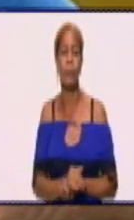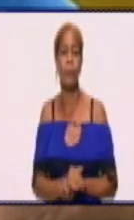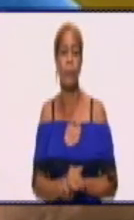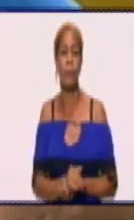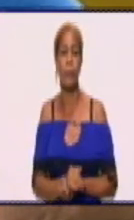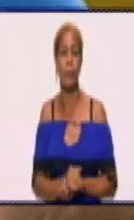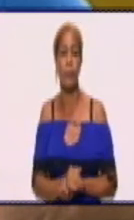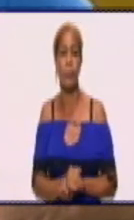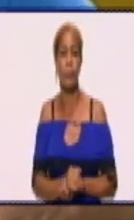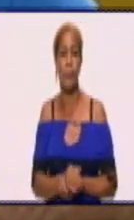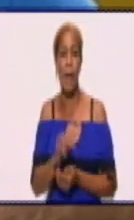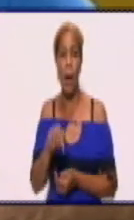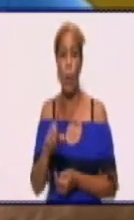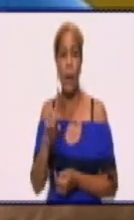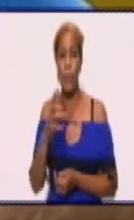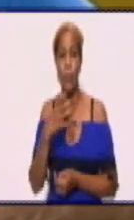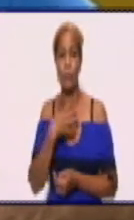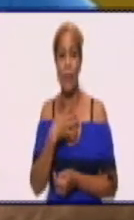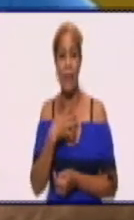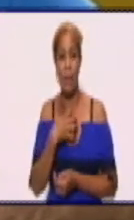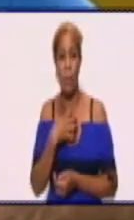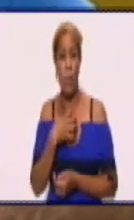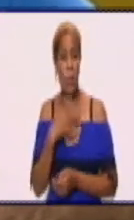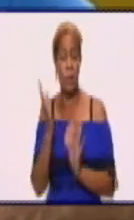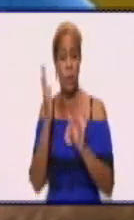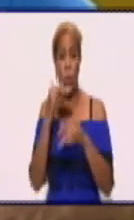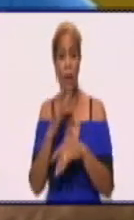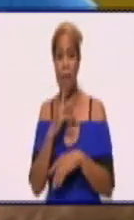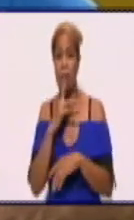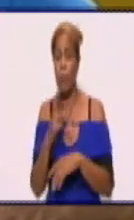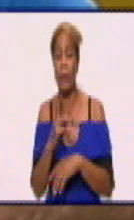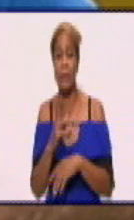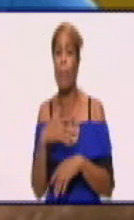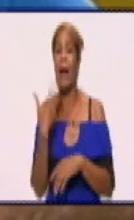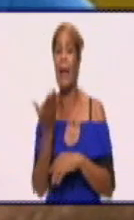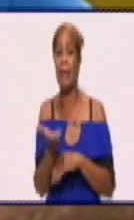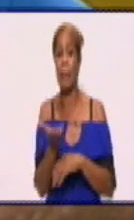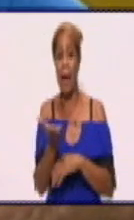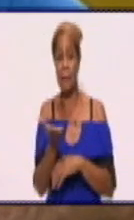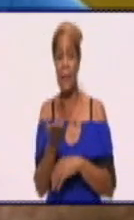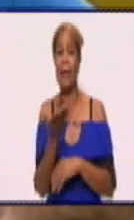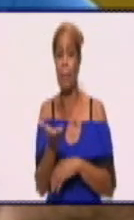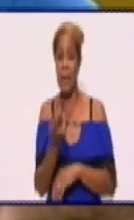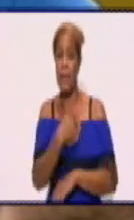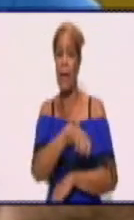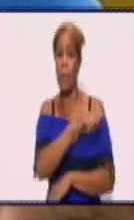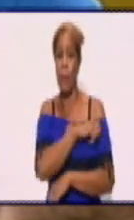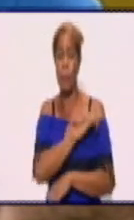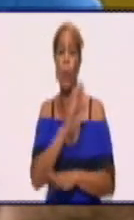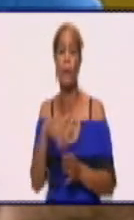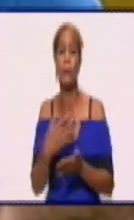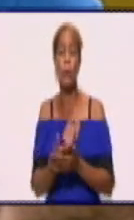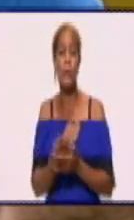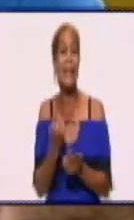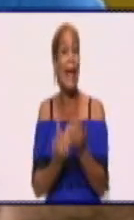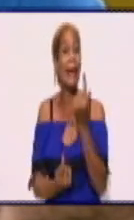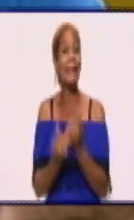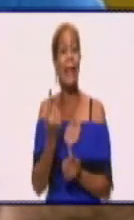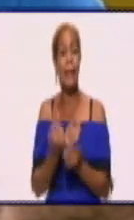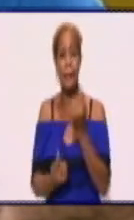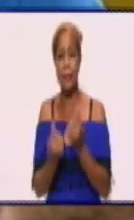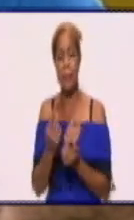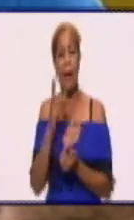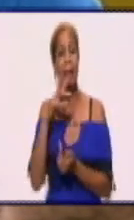actualmente no hay respuesta para la demanda que tenemos. Entonces, las opciones que estamos buscando, Junel,